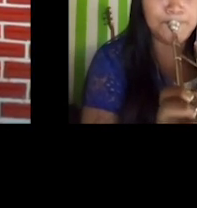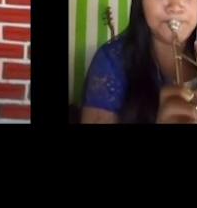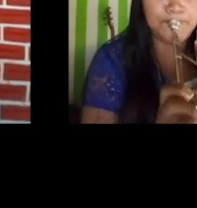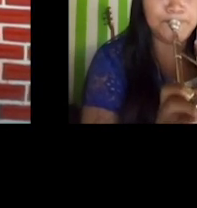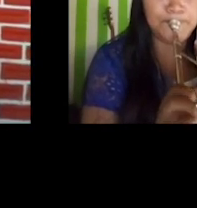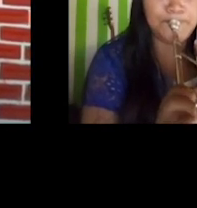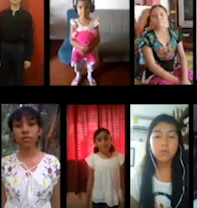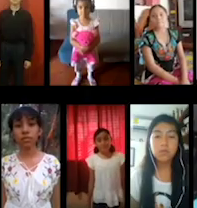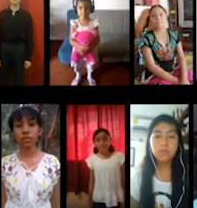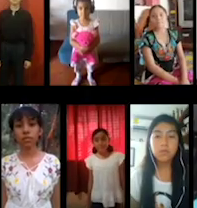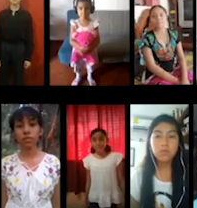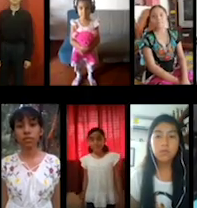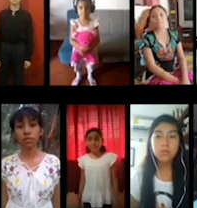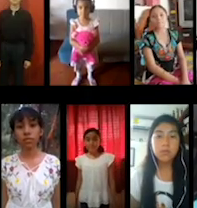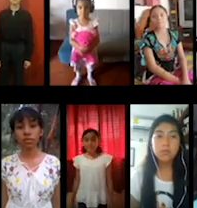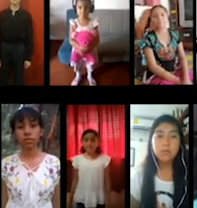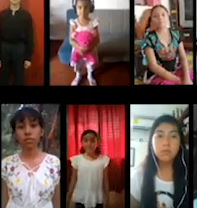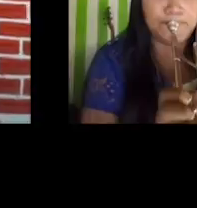¡Gracias!